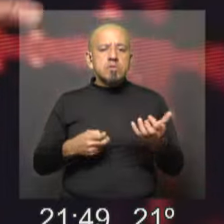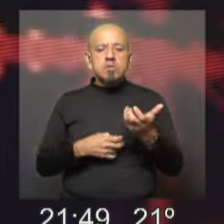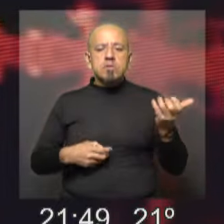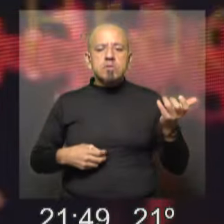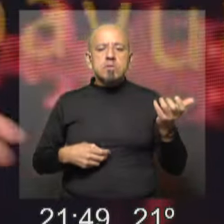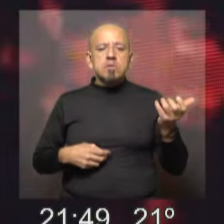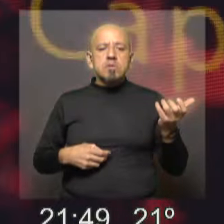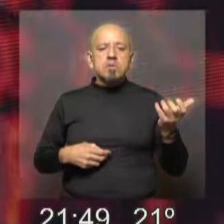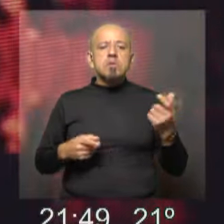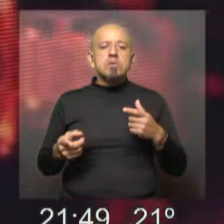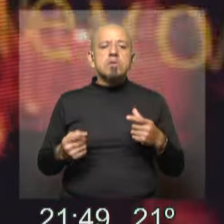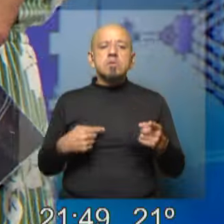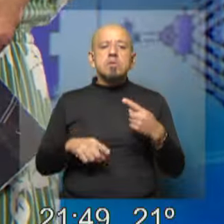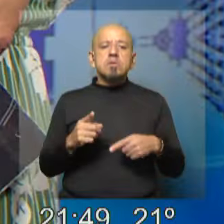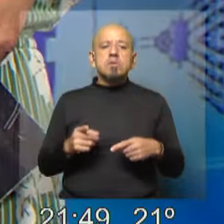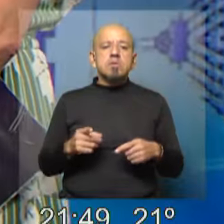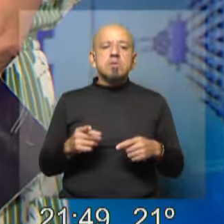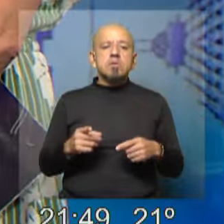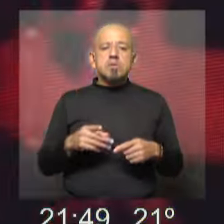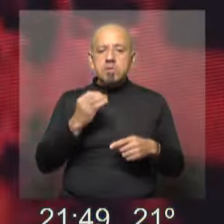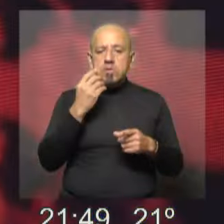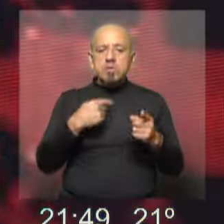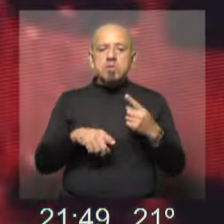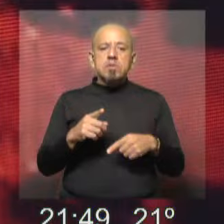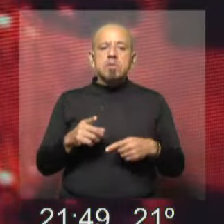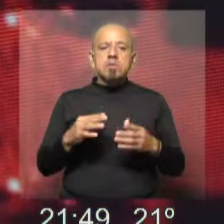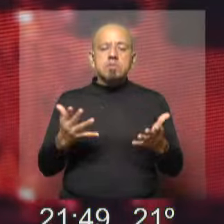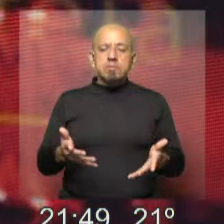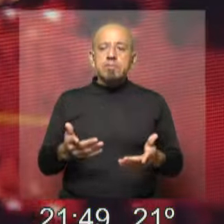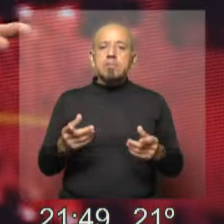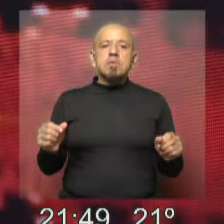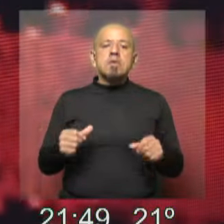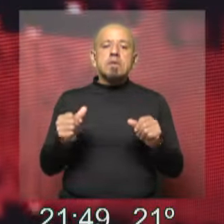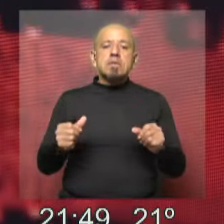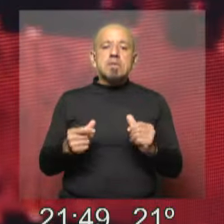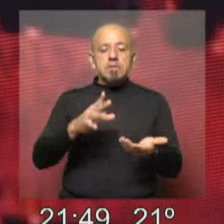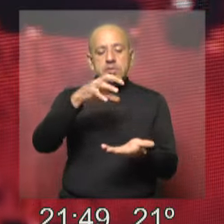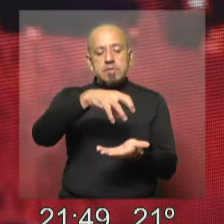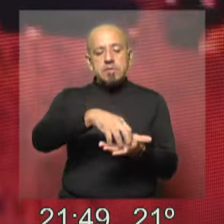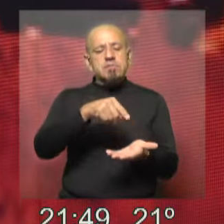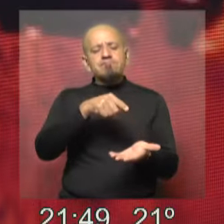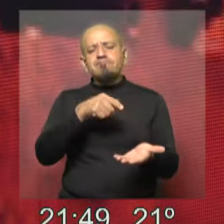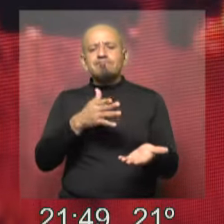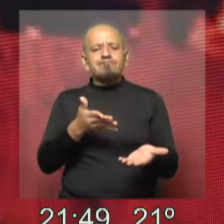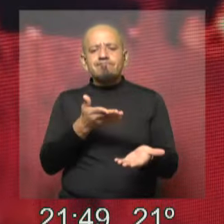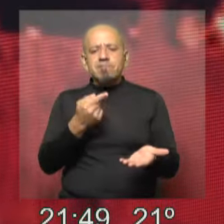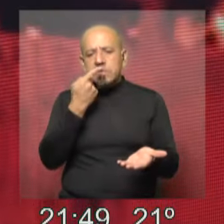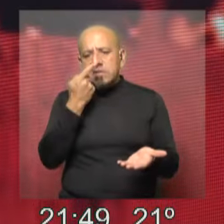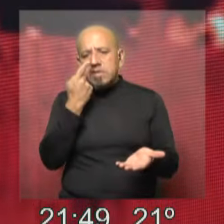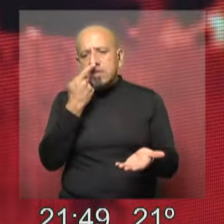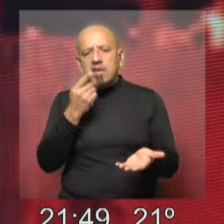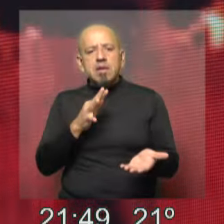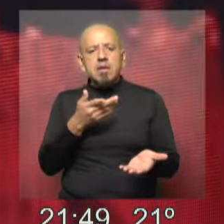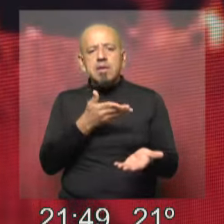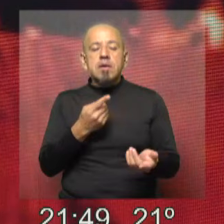escuchan el disco, yo qué sé. Y está buenísimo, ¿no? Digo, bueno, si vas a hacer un show en vivo, ¿qué hay en eso? ¿Qué tiene interesante? Y